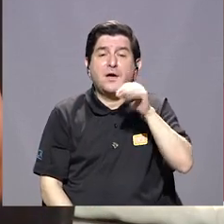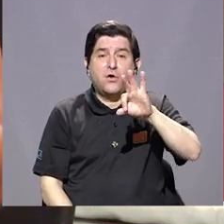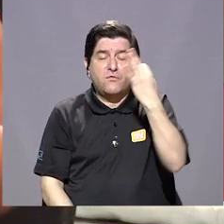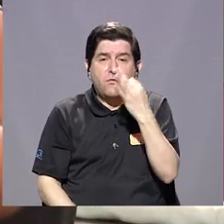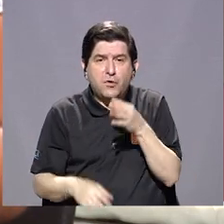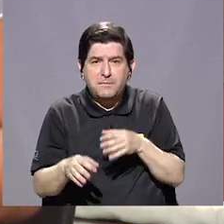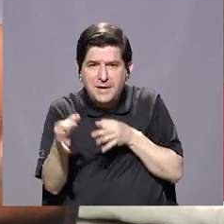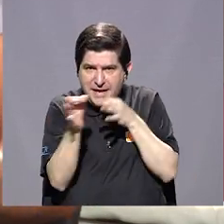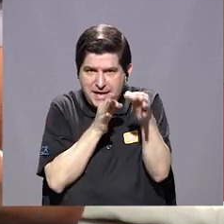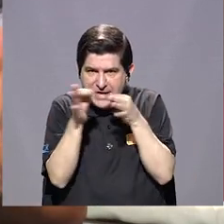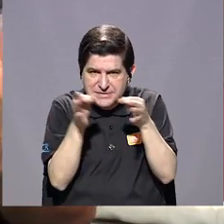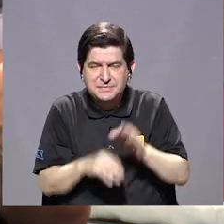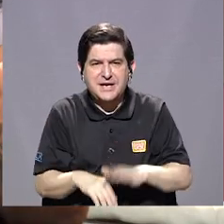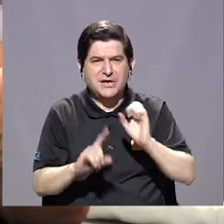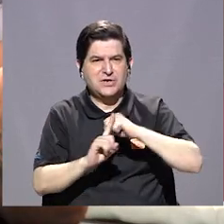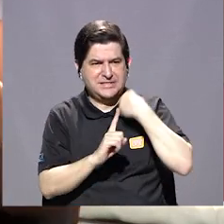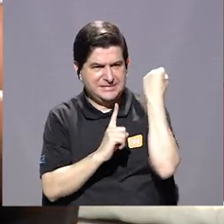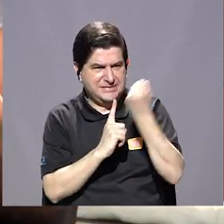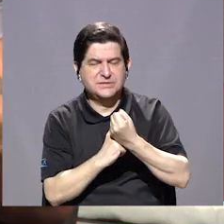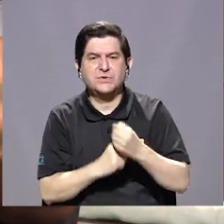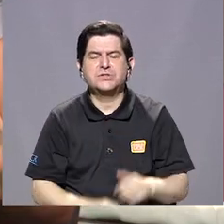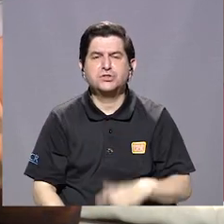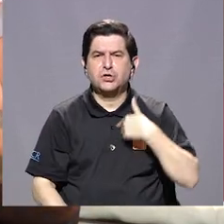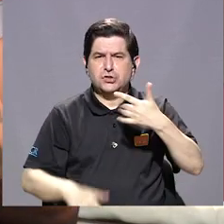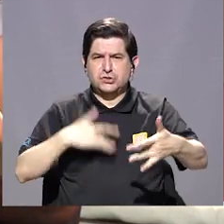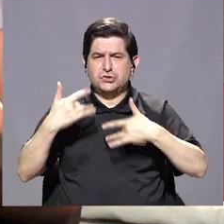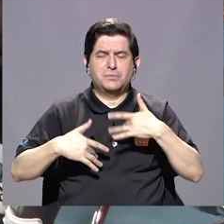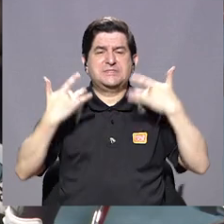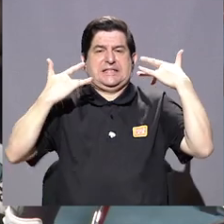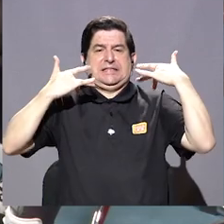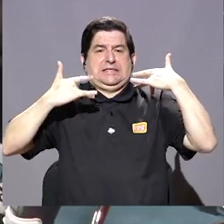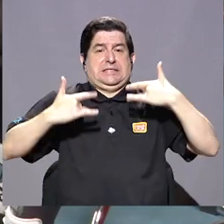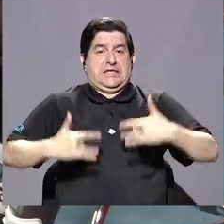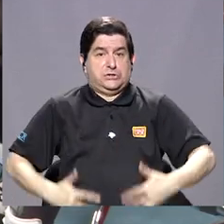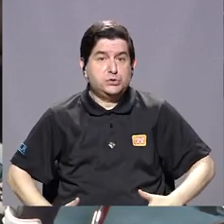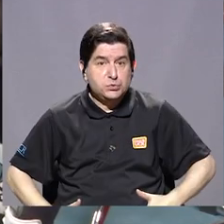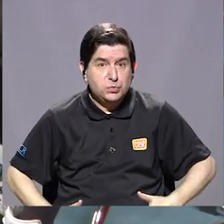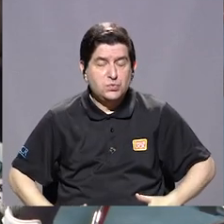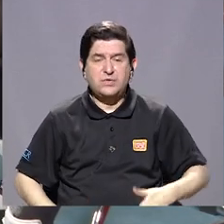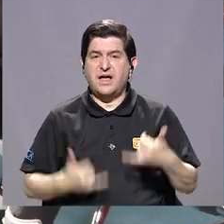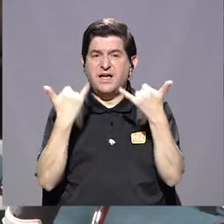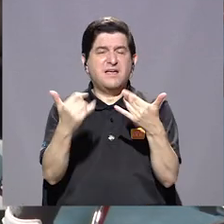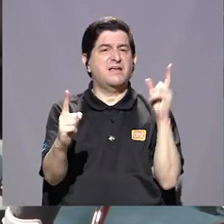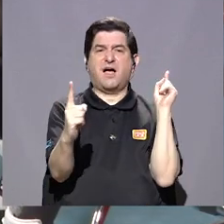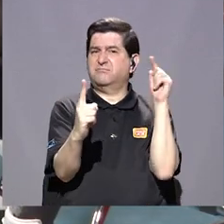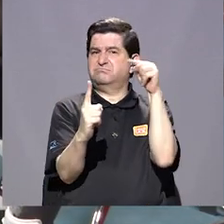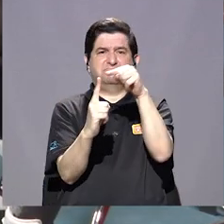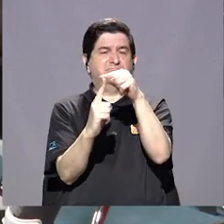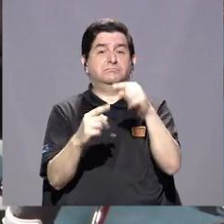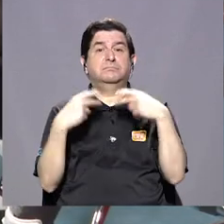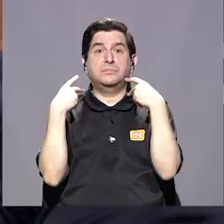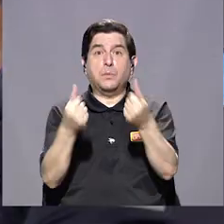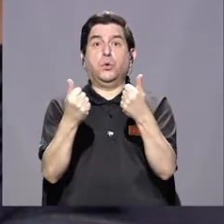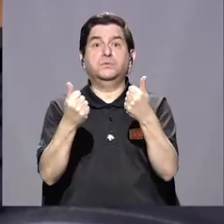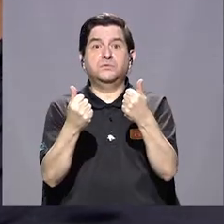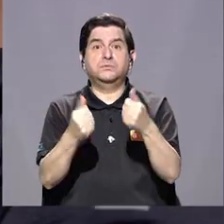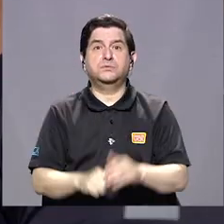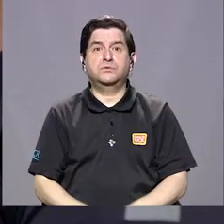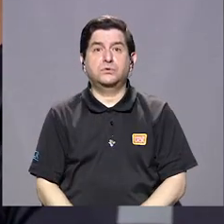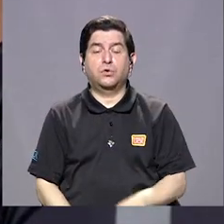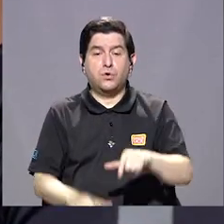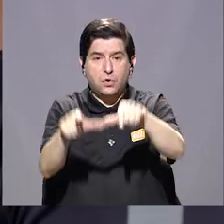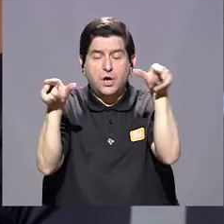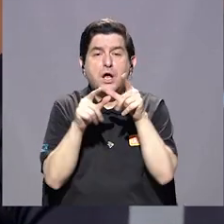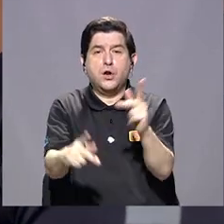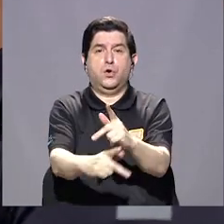describir esta sensación es, me sentí desnuda y sin propósito, porque de repente el